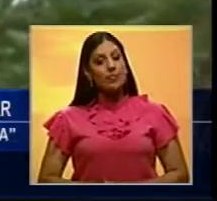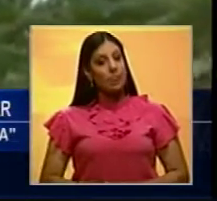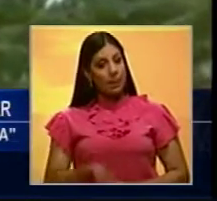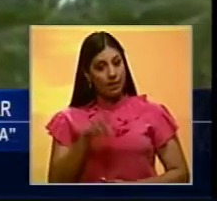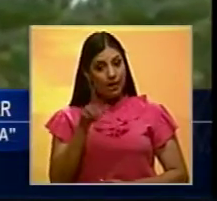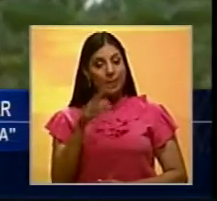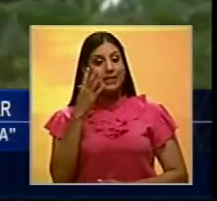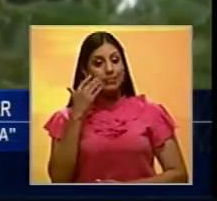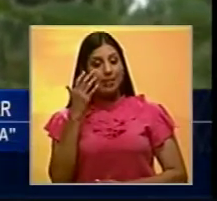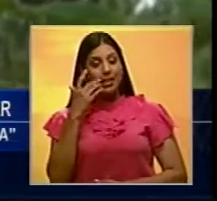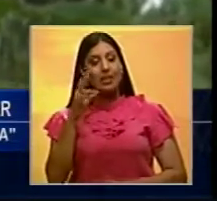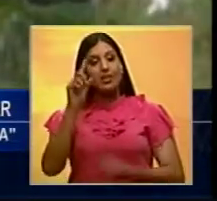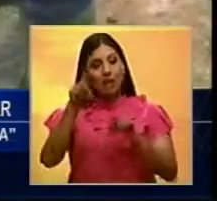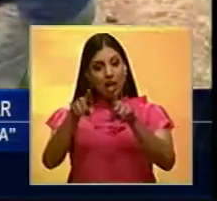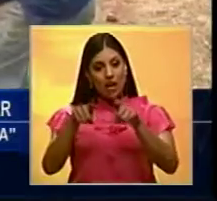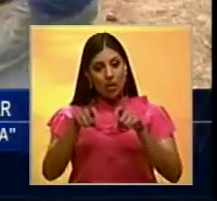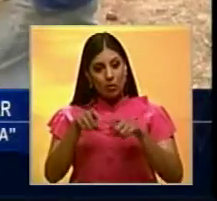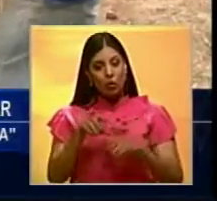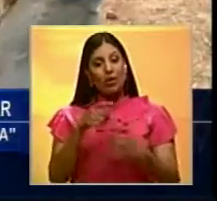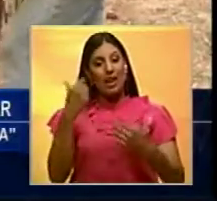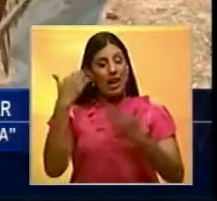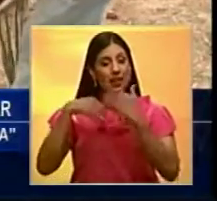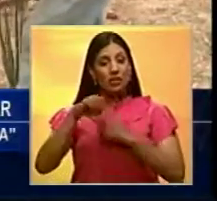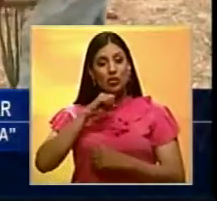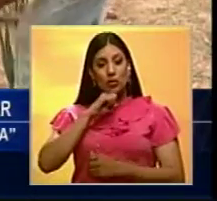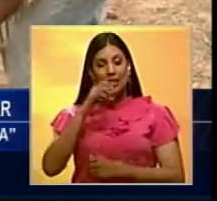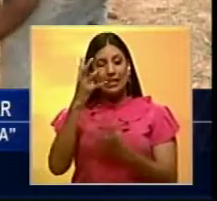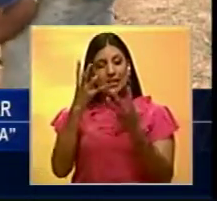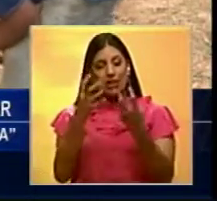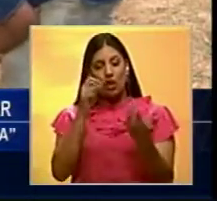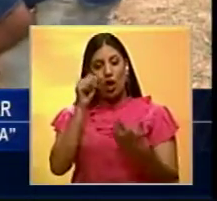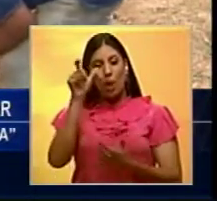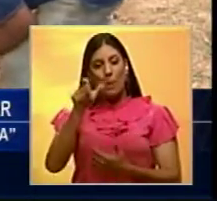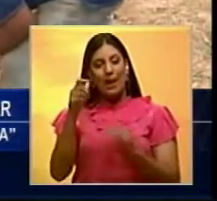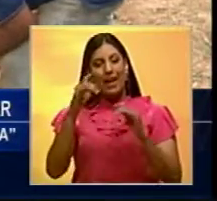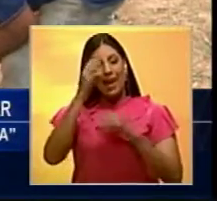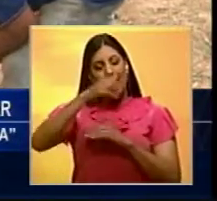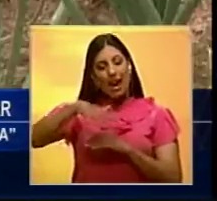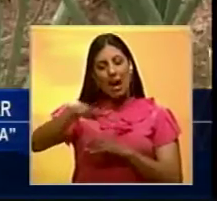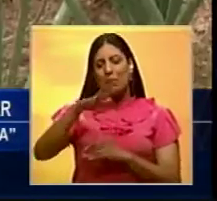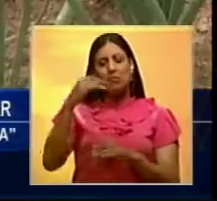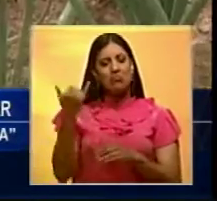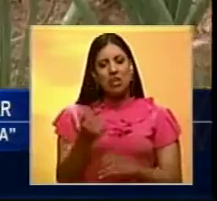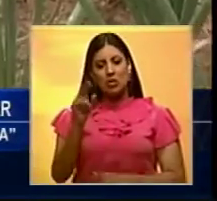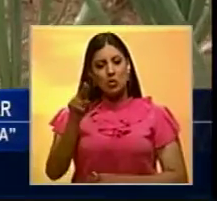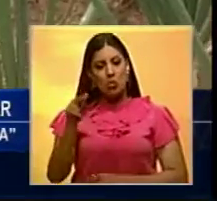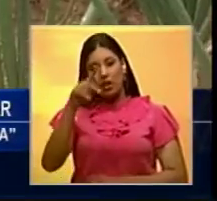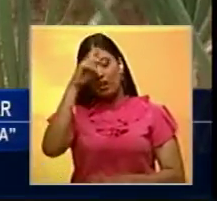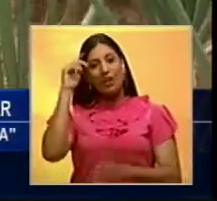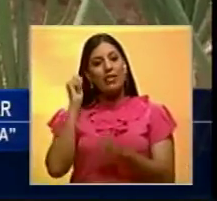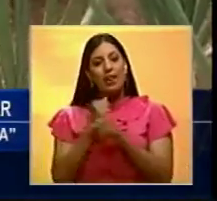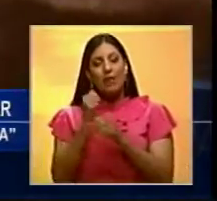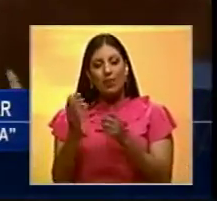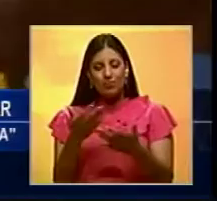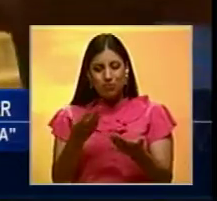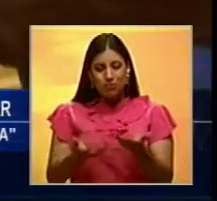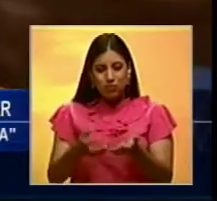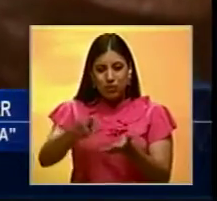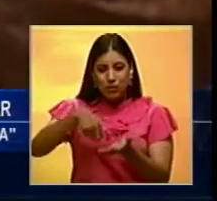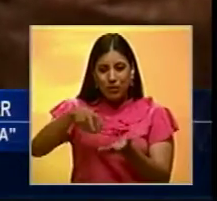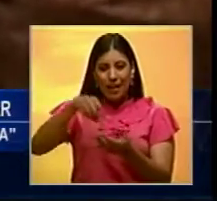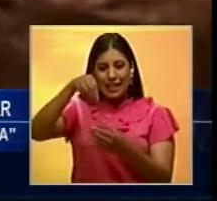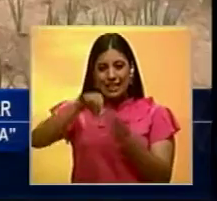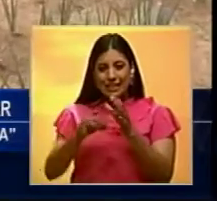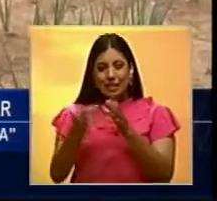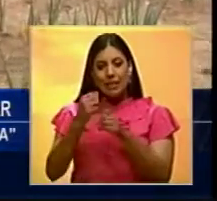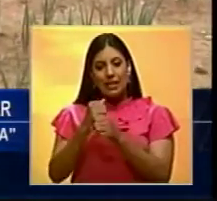también hay experiencias de agricultura urbana. En tiempos de sequía, Manuel Mesa, hombre de campo, no se da por vencido. Después de remover la tierra y echar las